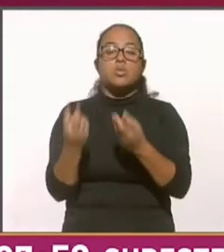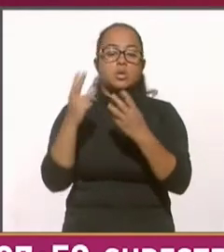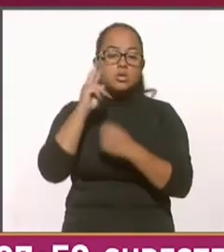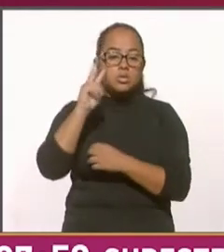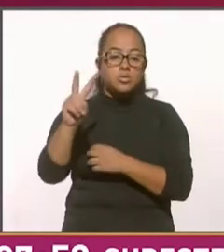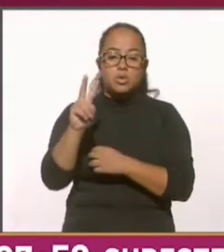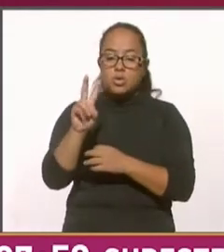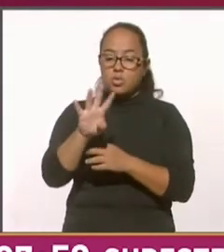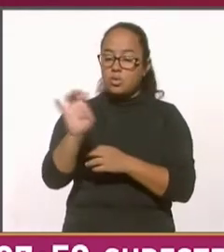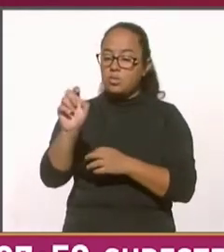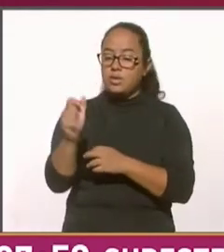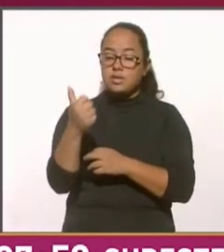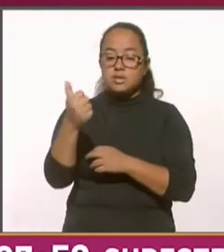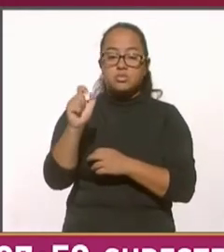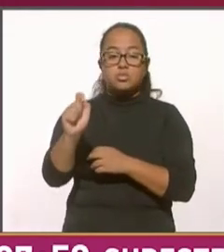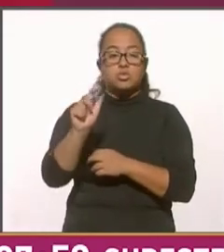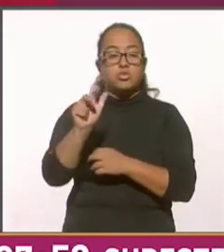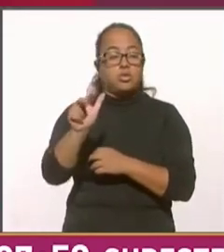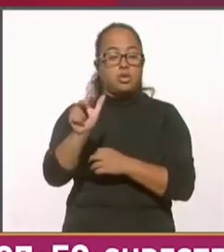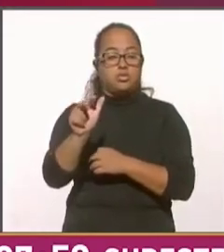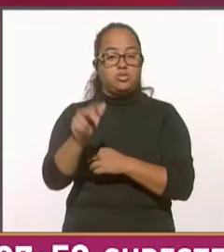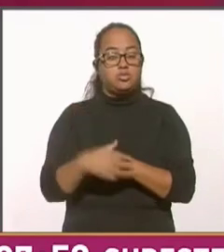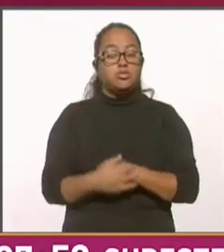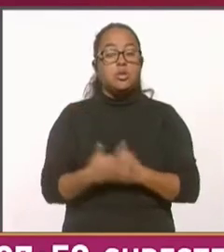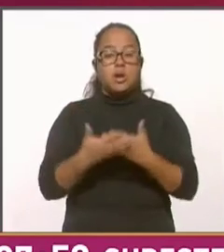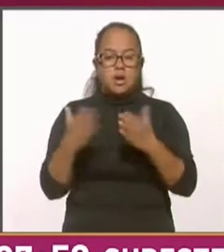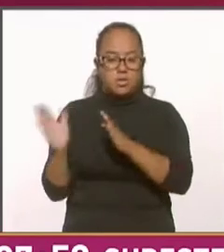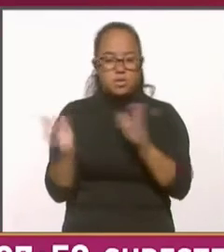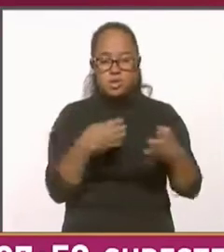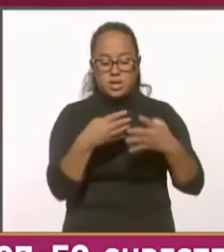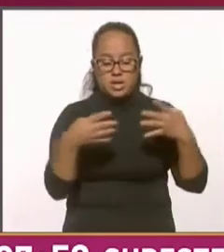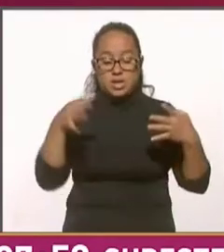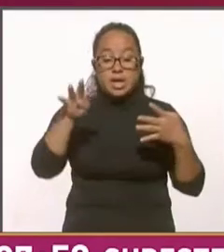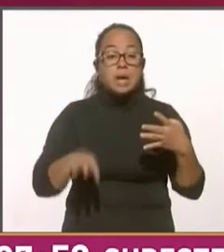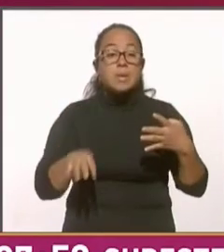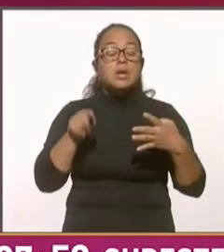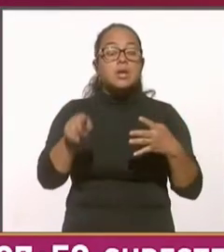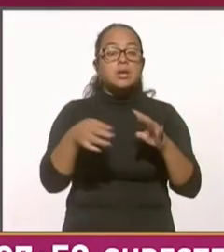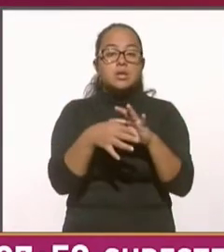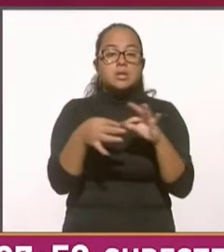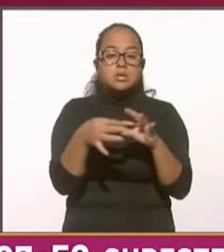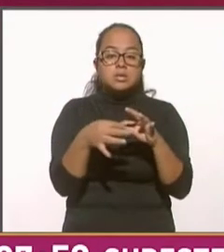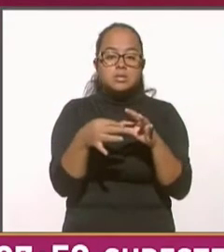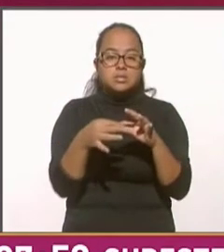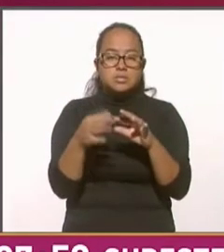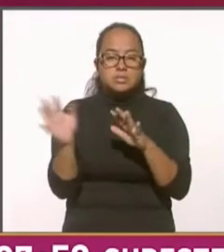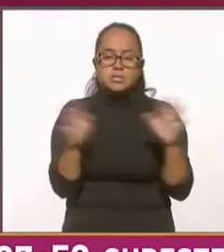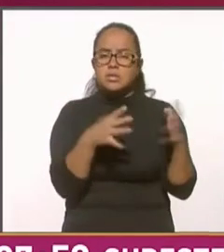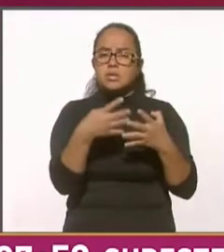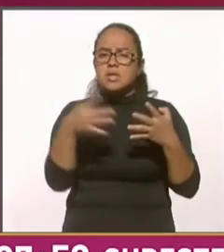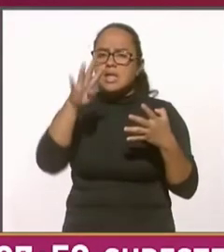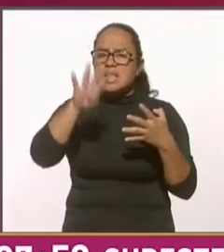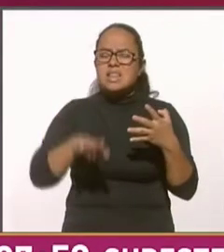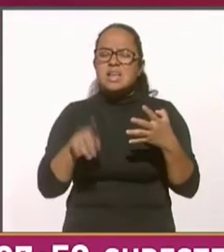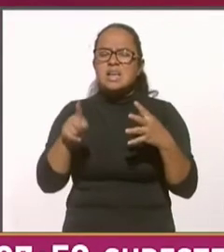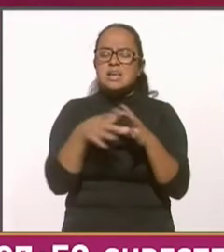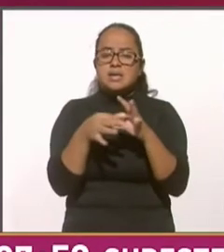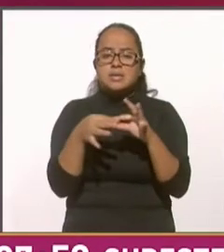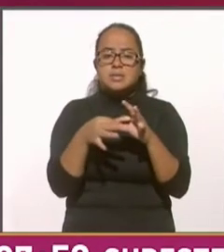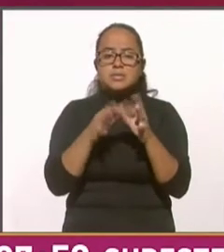426.18. En la siguiente tabla podemos empezar a ver cómo se, digamos, en las siguientes tablas, cómo se refleja eso